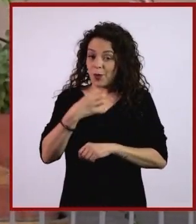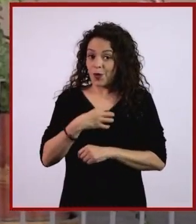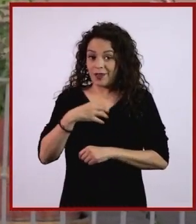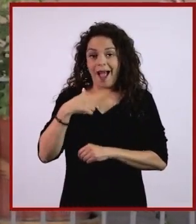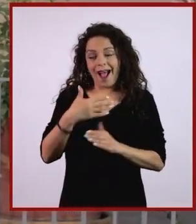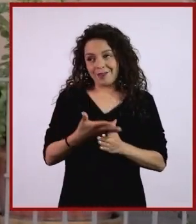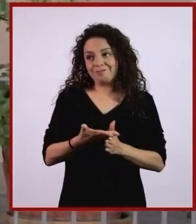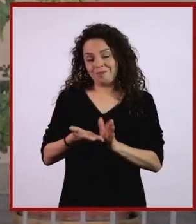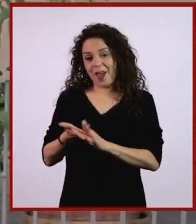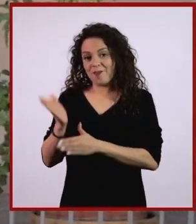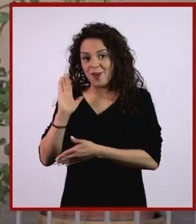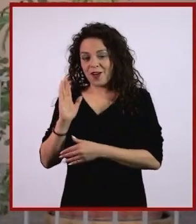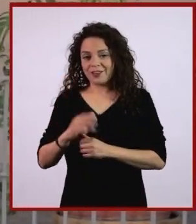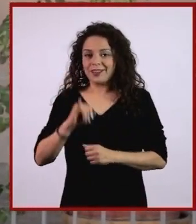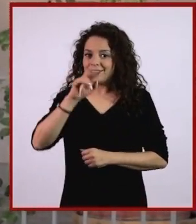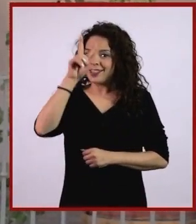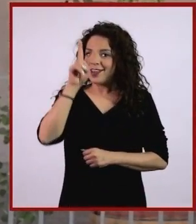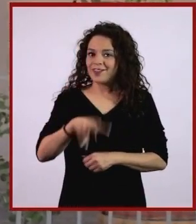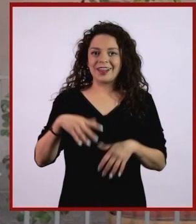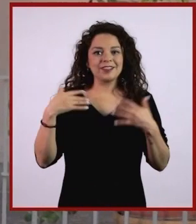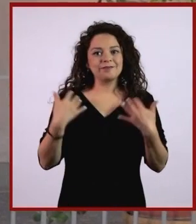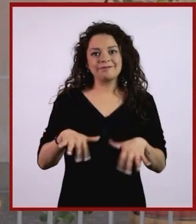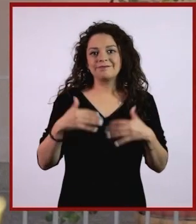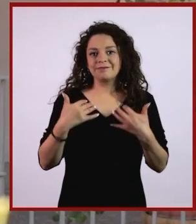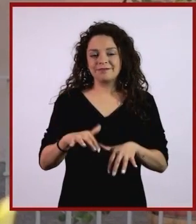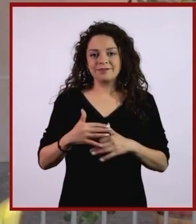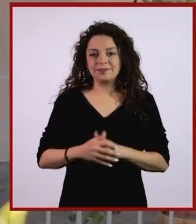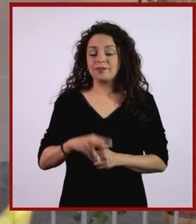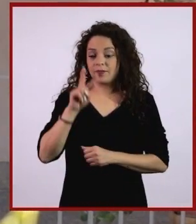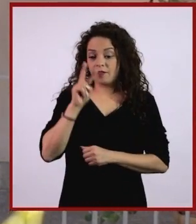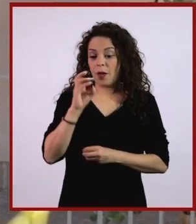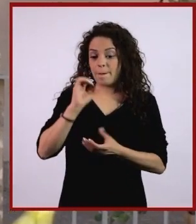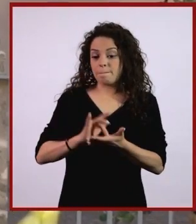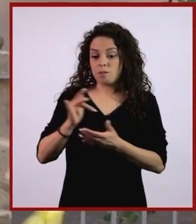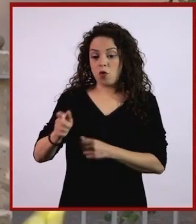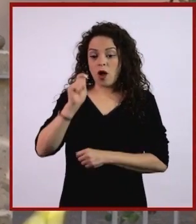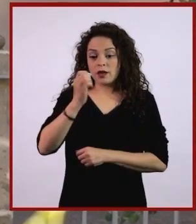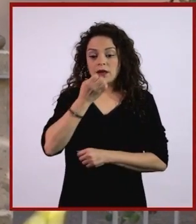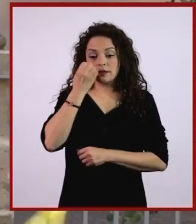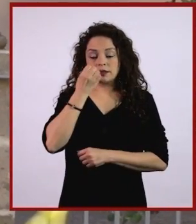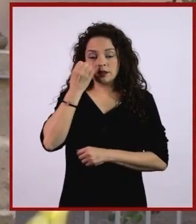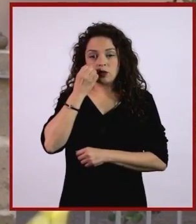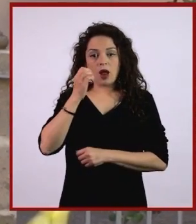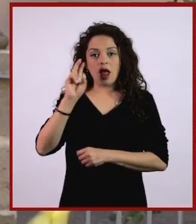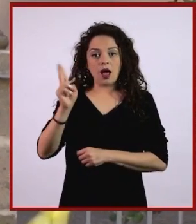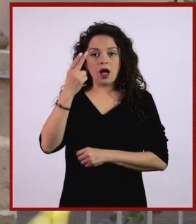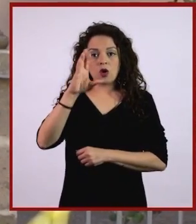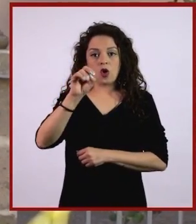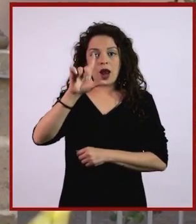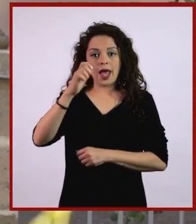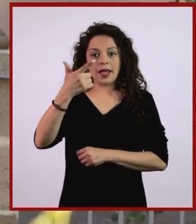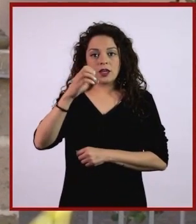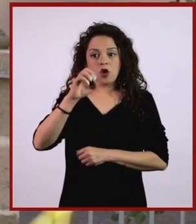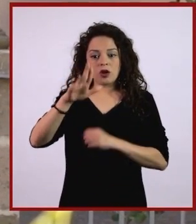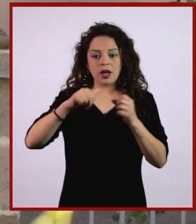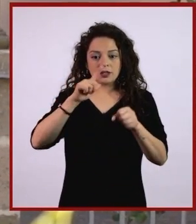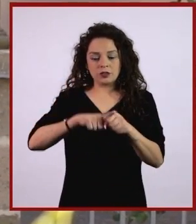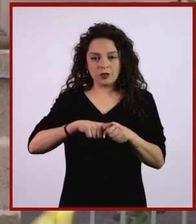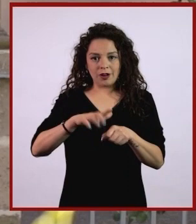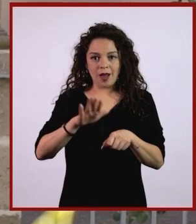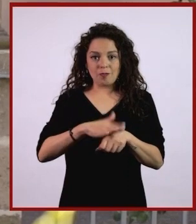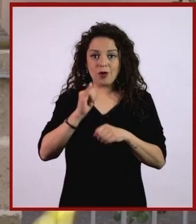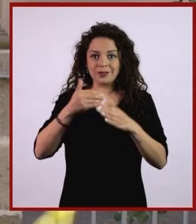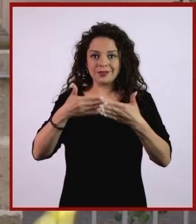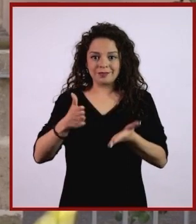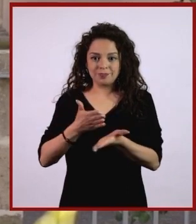muy contentos. Sí, la verdad es que estuvo increíble y queremos agradecerle al Colegio Nacional por abrirnos sus puertas y felicitarlos